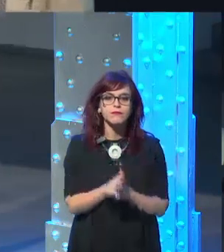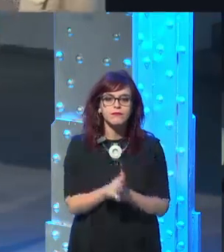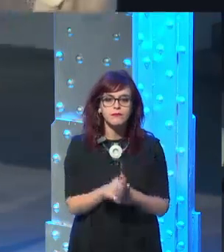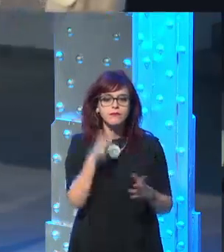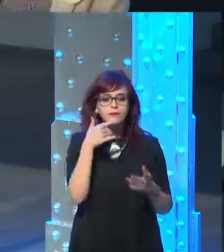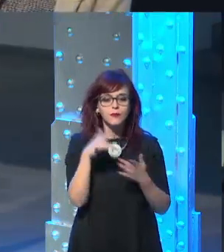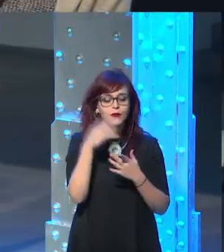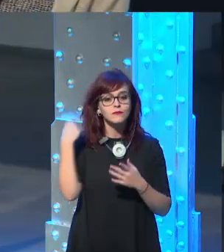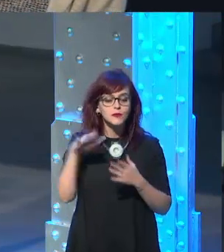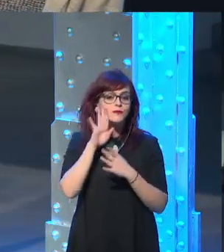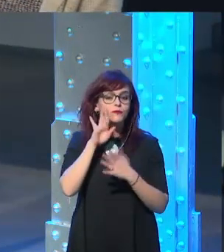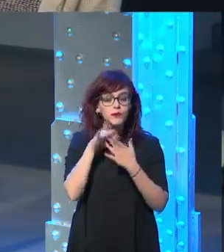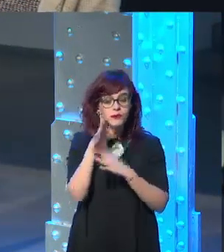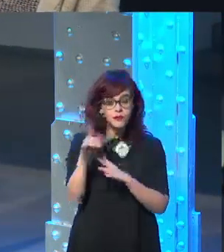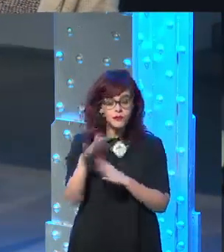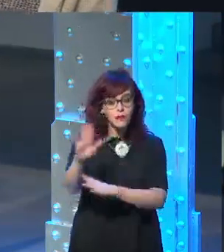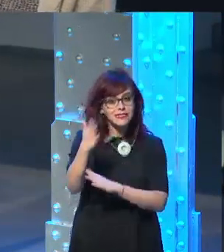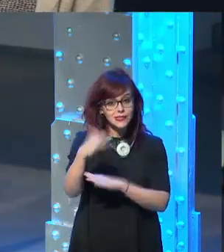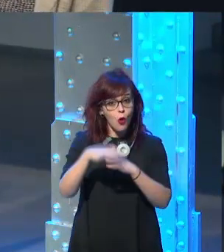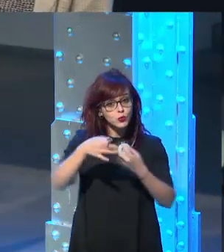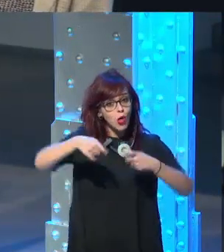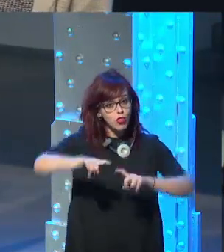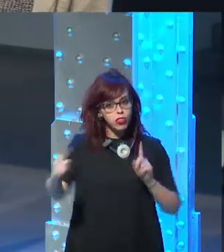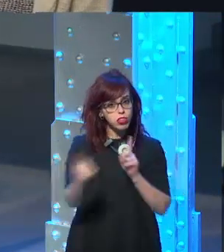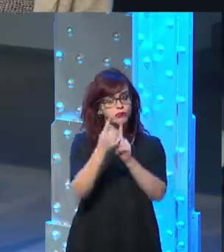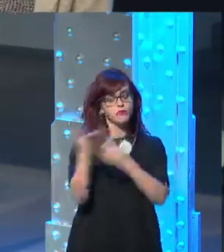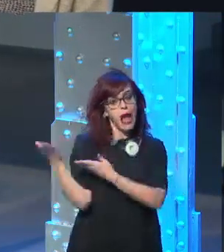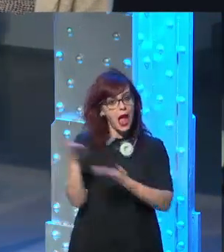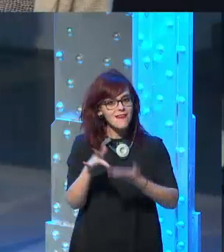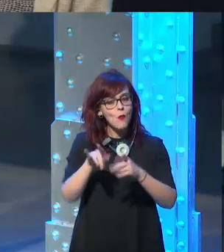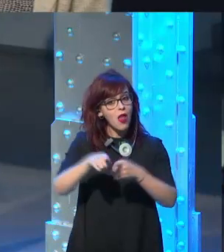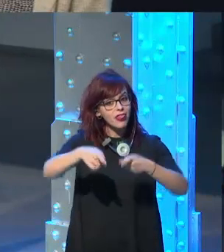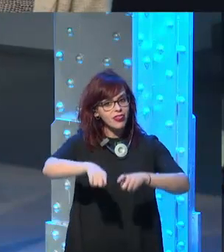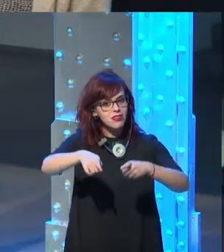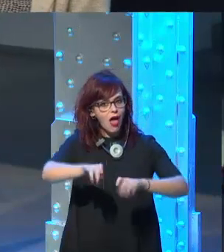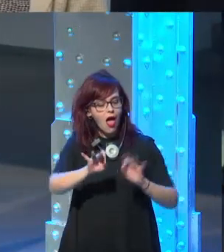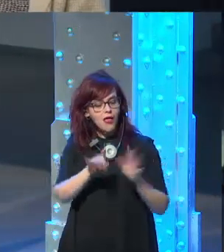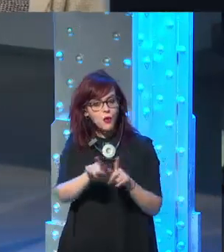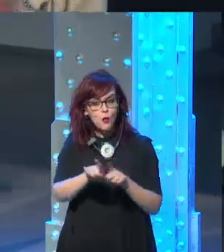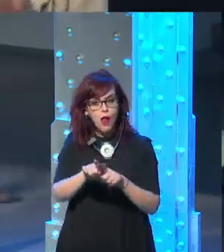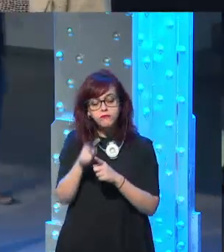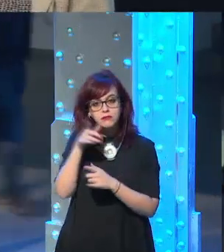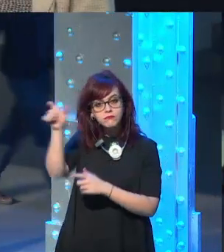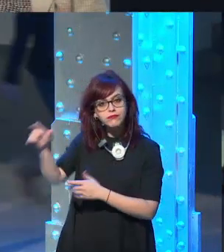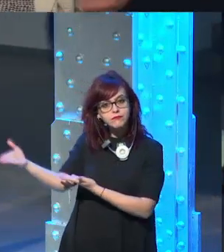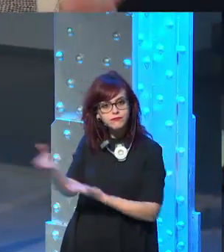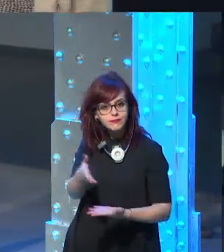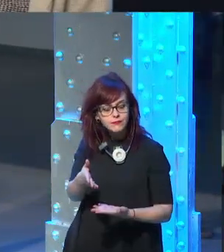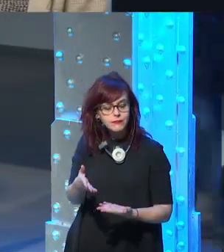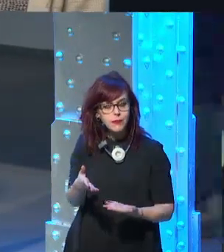Nos presentaron en esta sesión que era un poco como una cita y